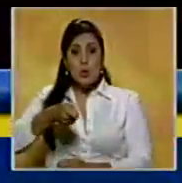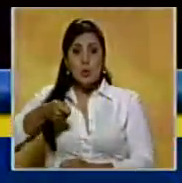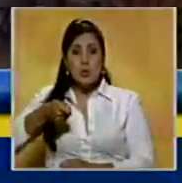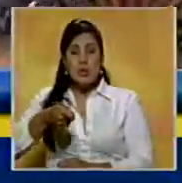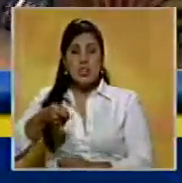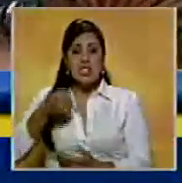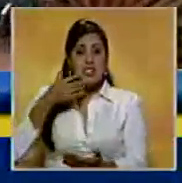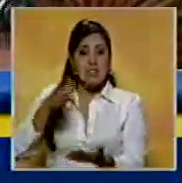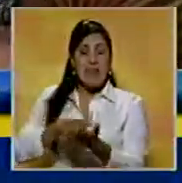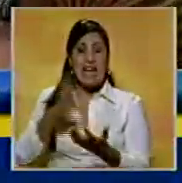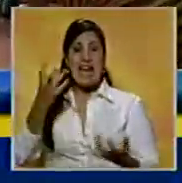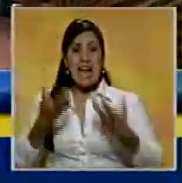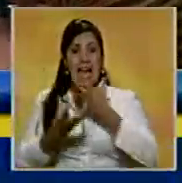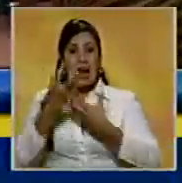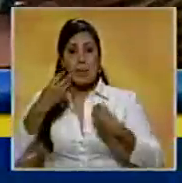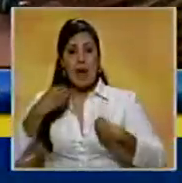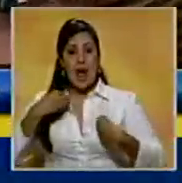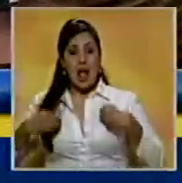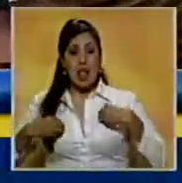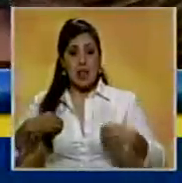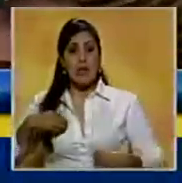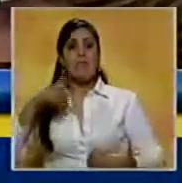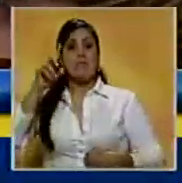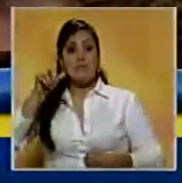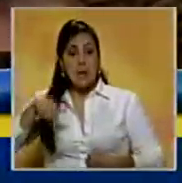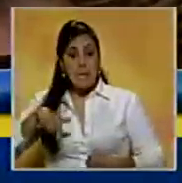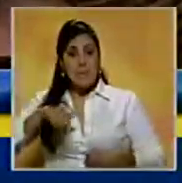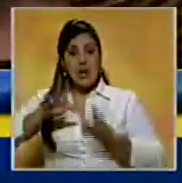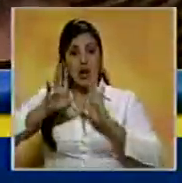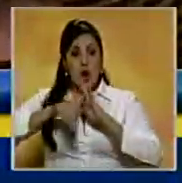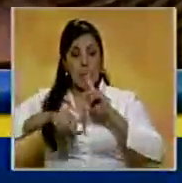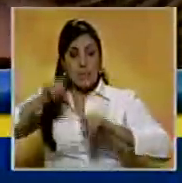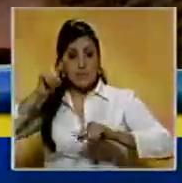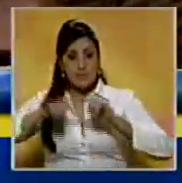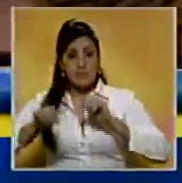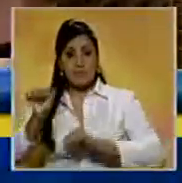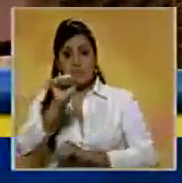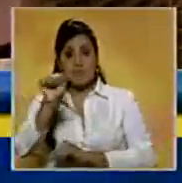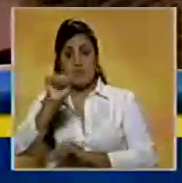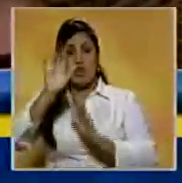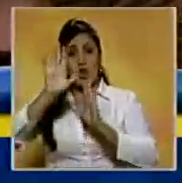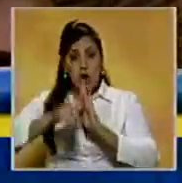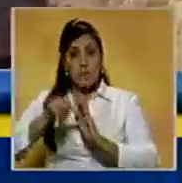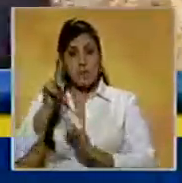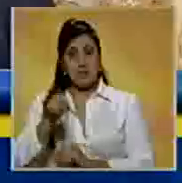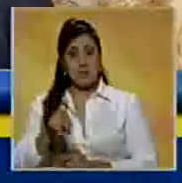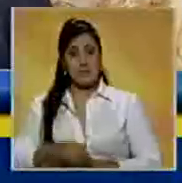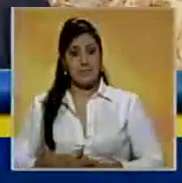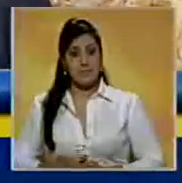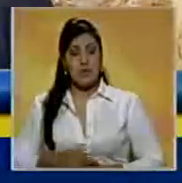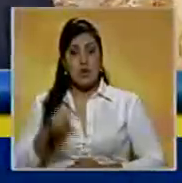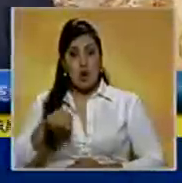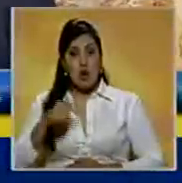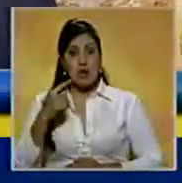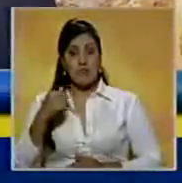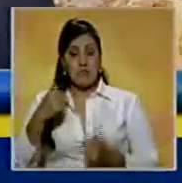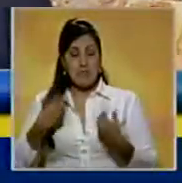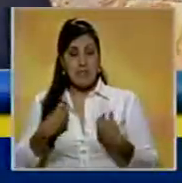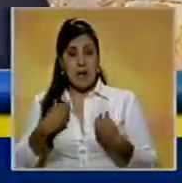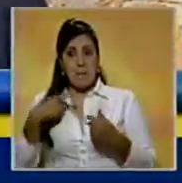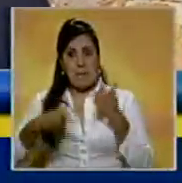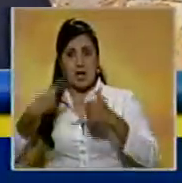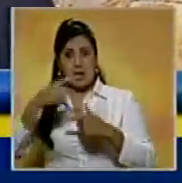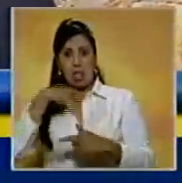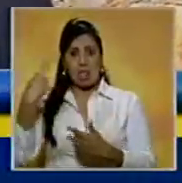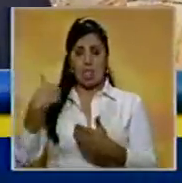y considerables quemaduras también fue despojado de sus pertenencias y el vehículo fue robado hoy estás mañana no sabe